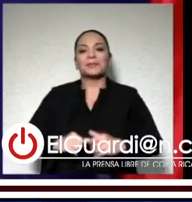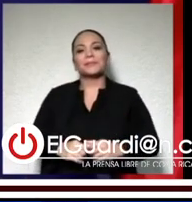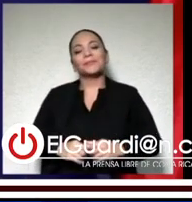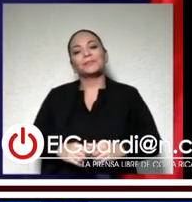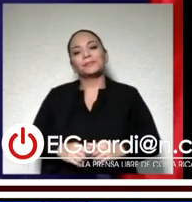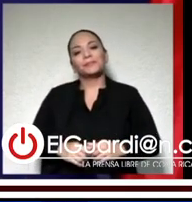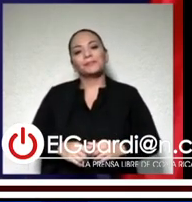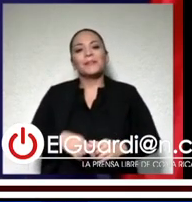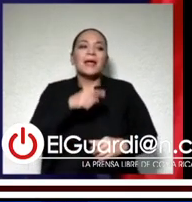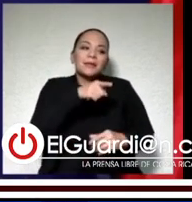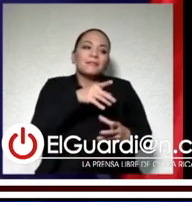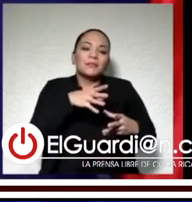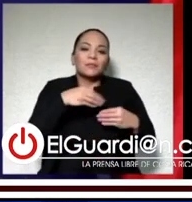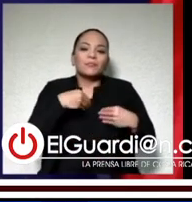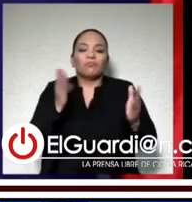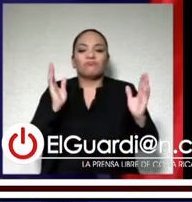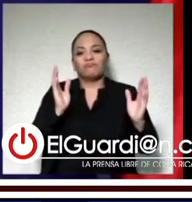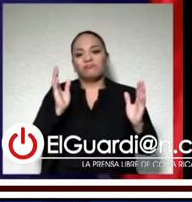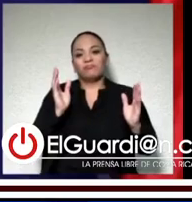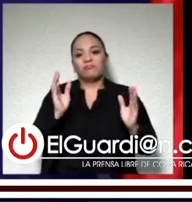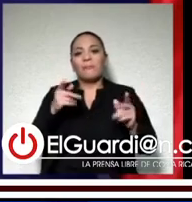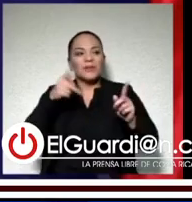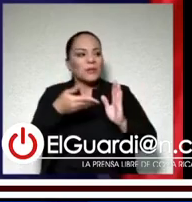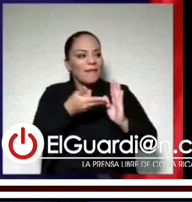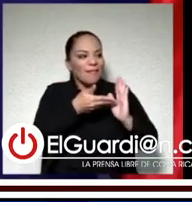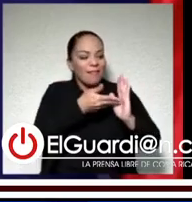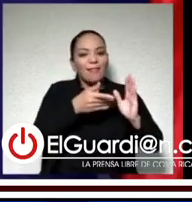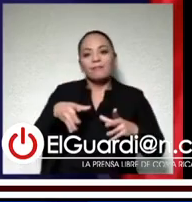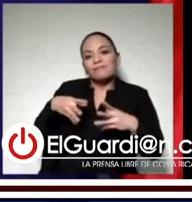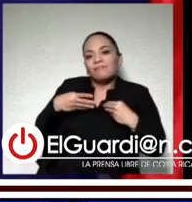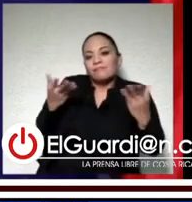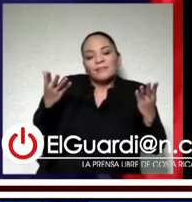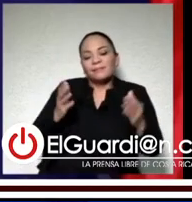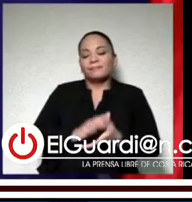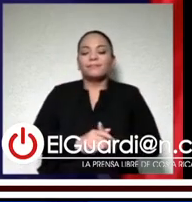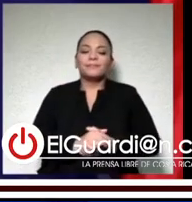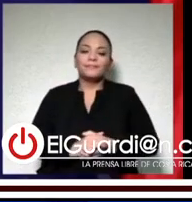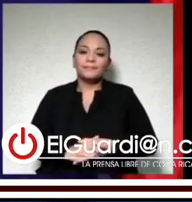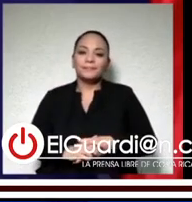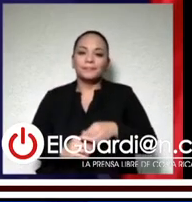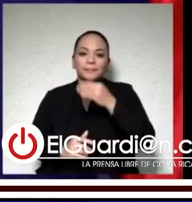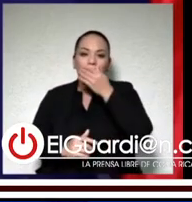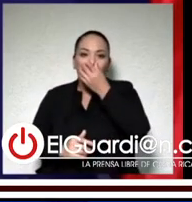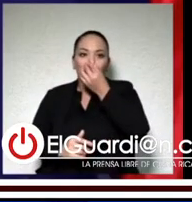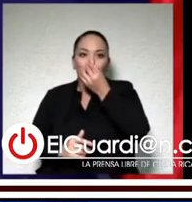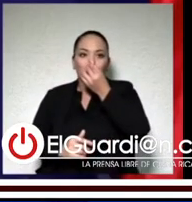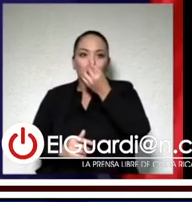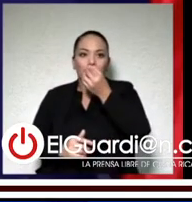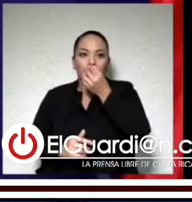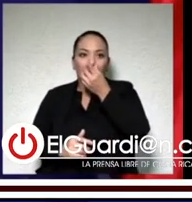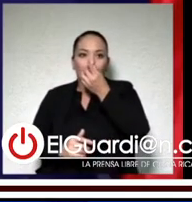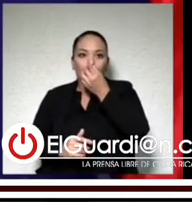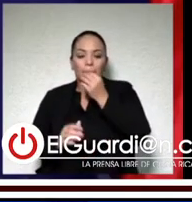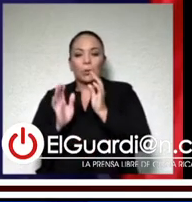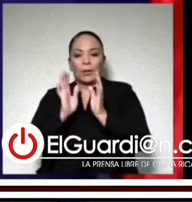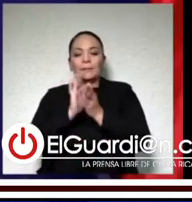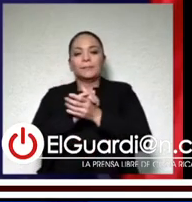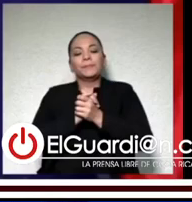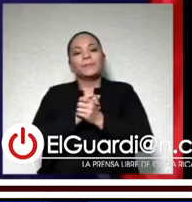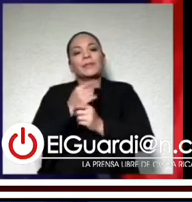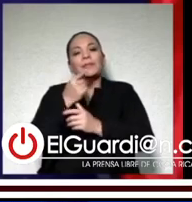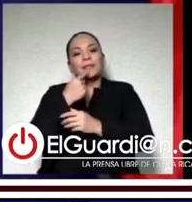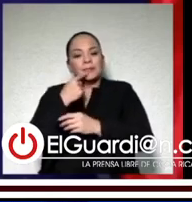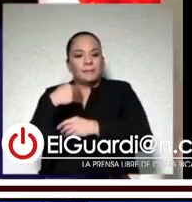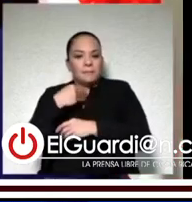dejó provocar por gente que lo hizo el propio. Dele. Y la otra pregunta, no le veo nada de malo a